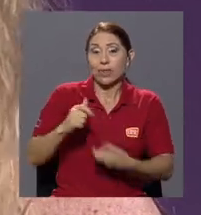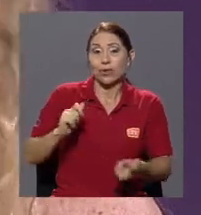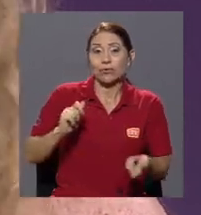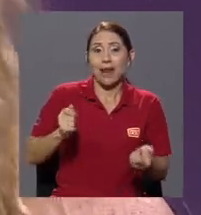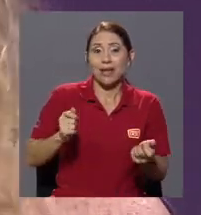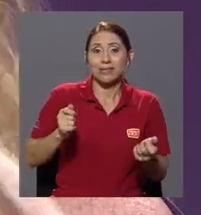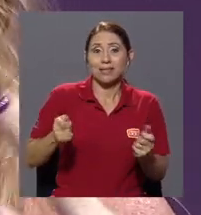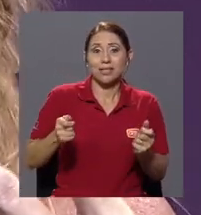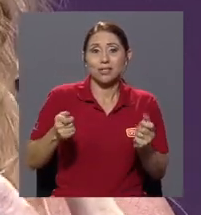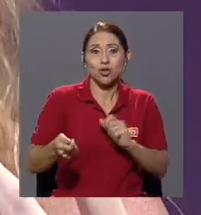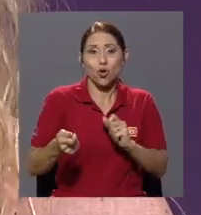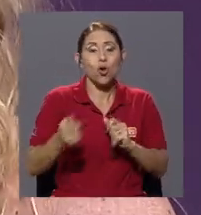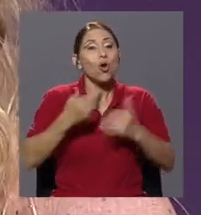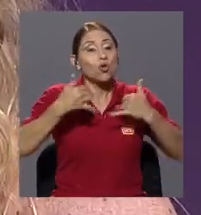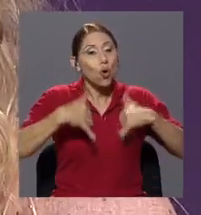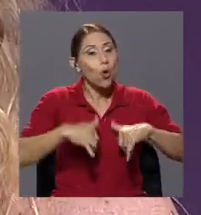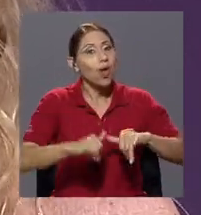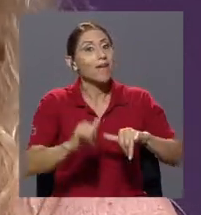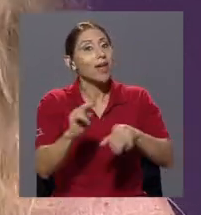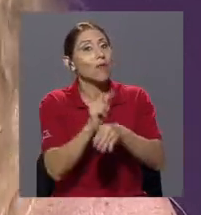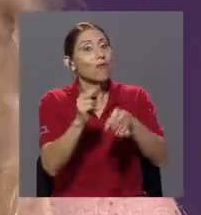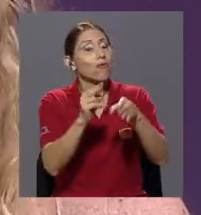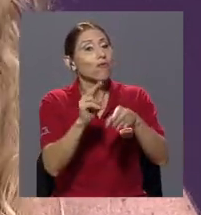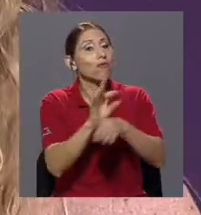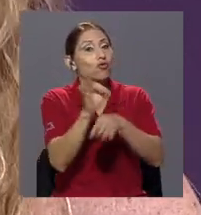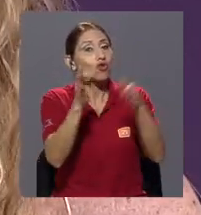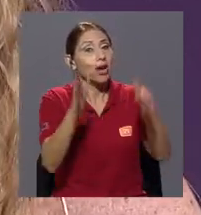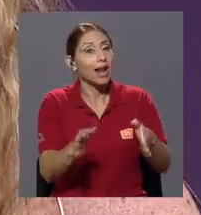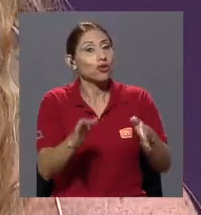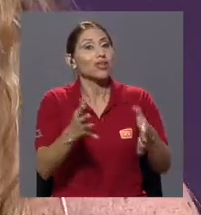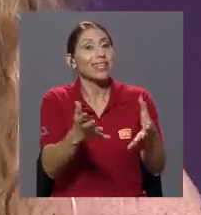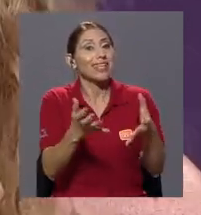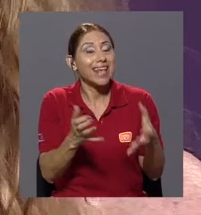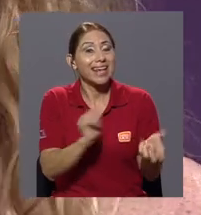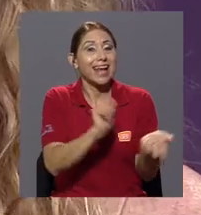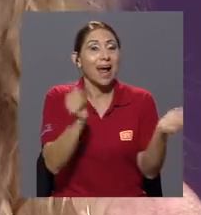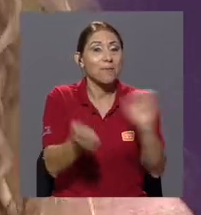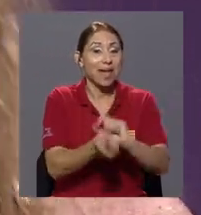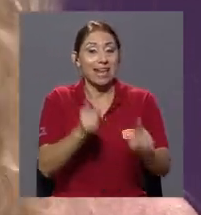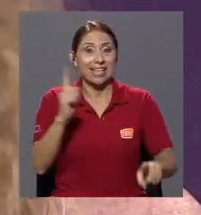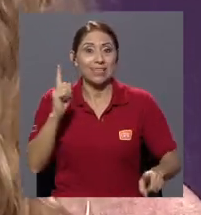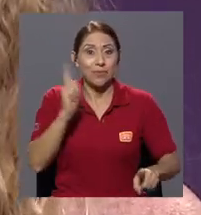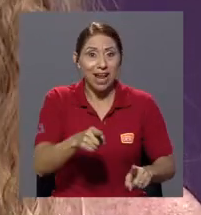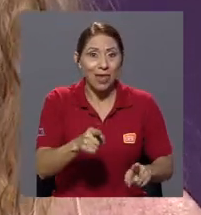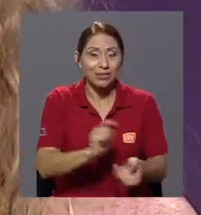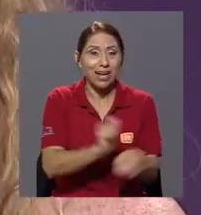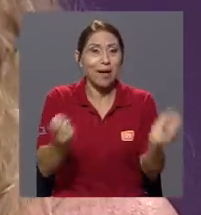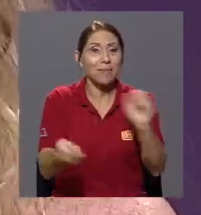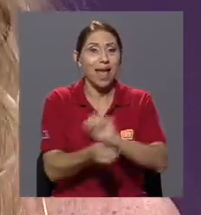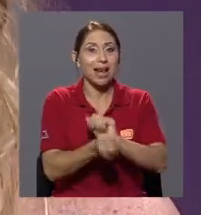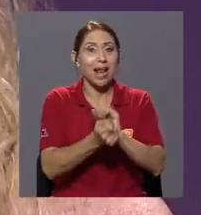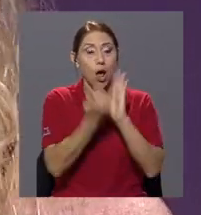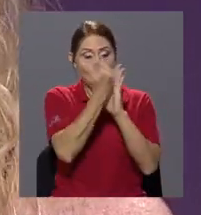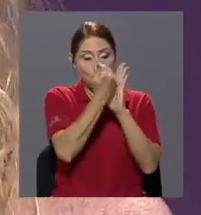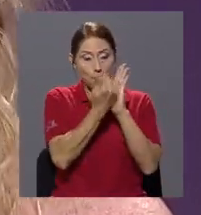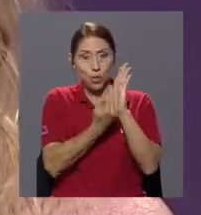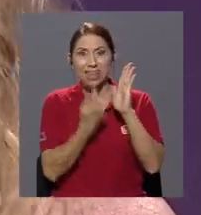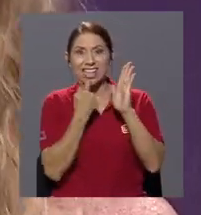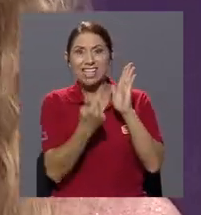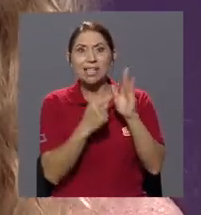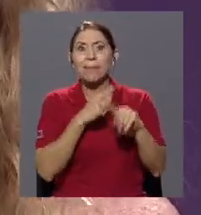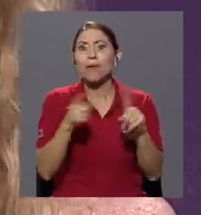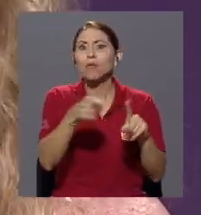todavía el personal quiere cambiar están obligados a cambiar los protocolos se exigen cambio pero no saben cómo